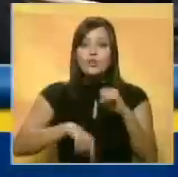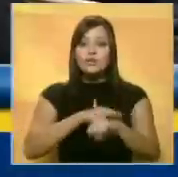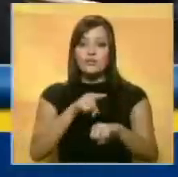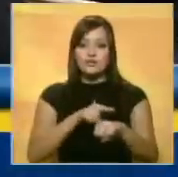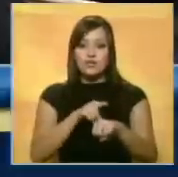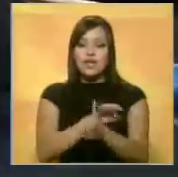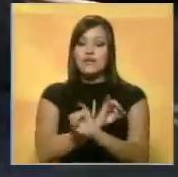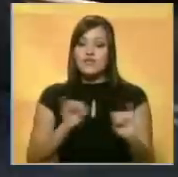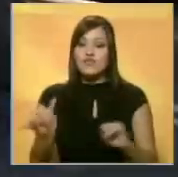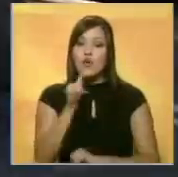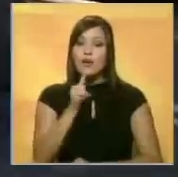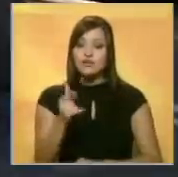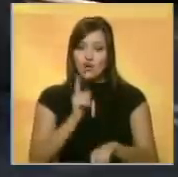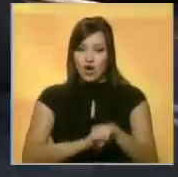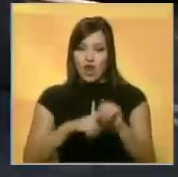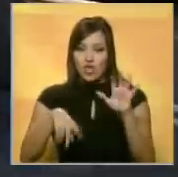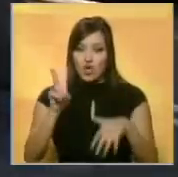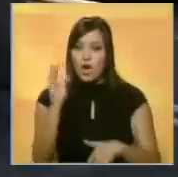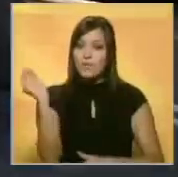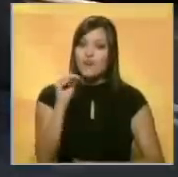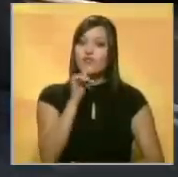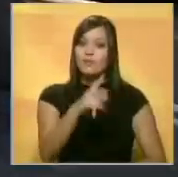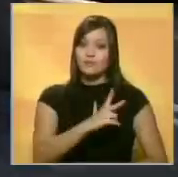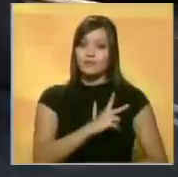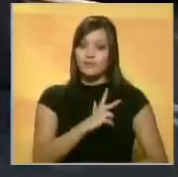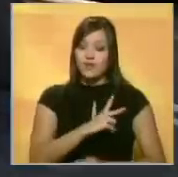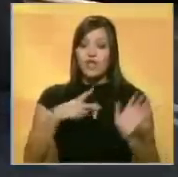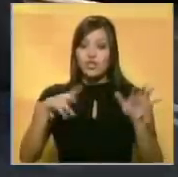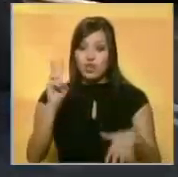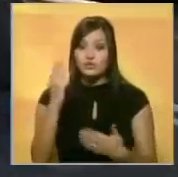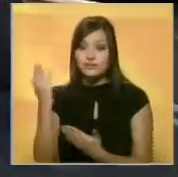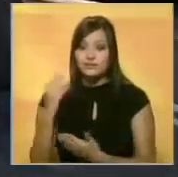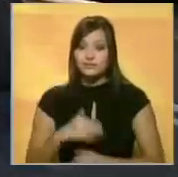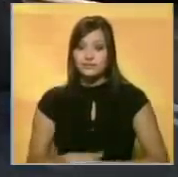horas. Es nuestro informe a esta hora del mediodía. Continúen con más de la emisión meridiana de su noticiero Venevisión.